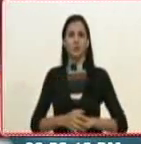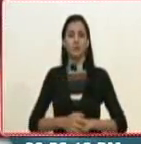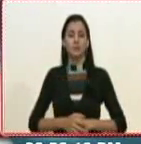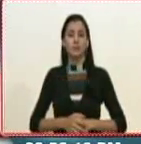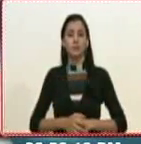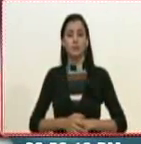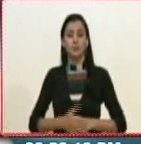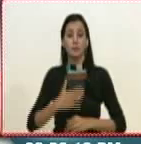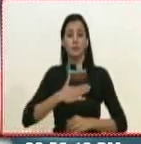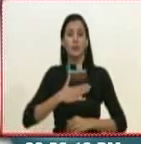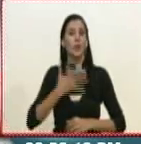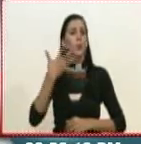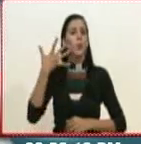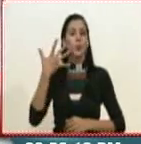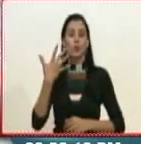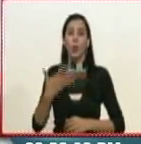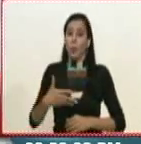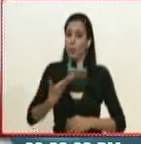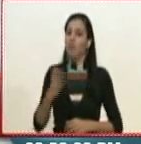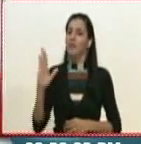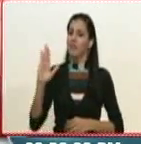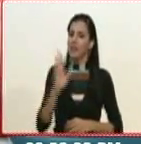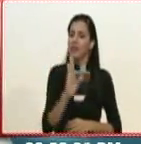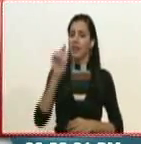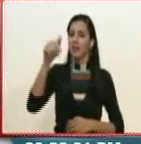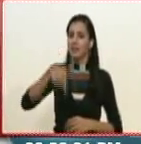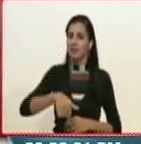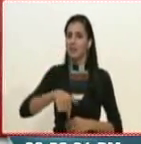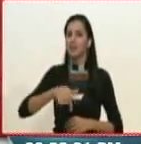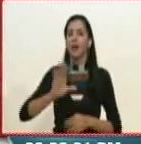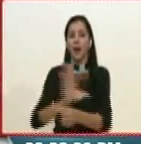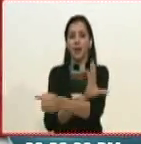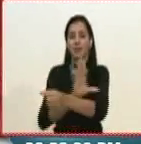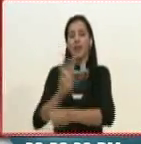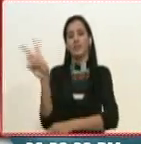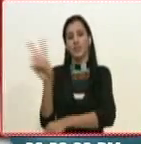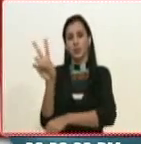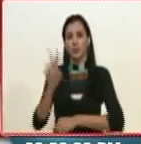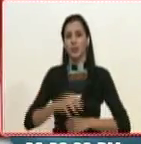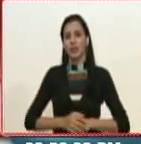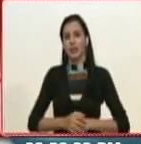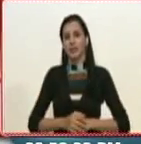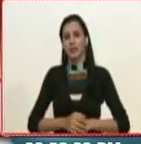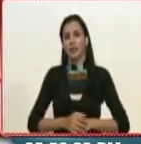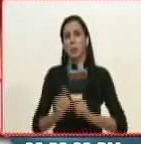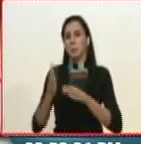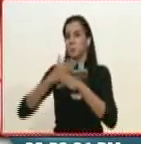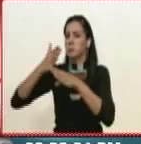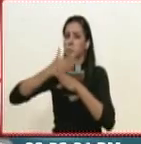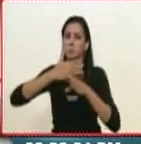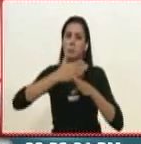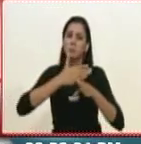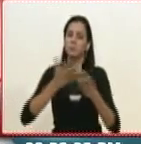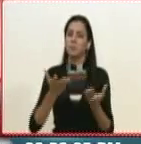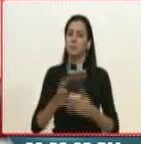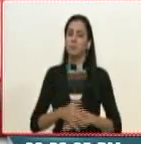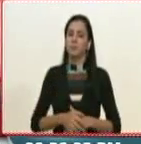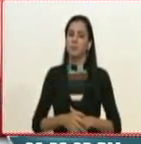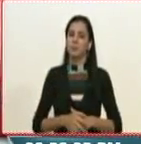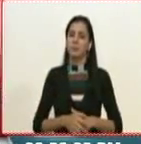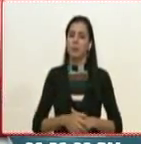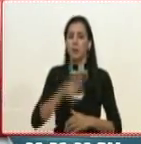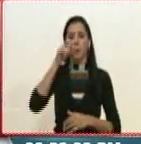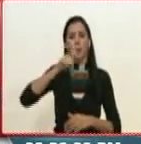Para nosotros es un orgullo poder venir a cantar a Venezuela, a compartir con un